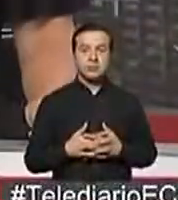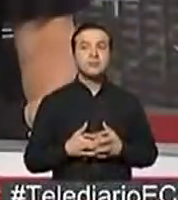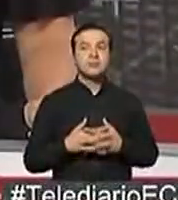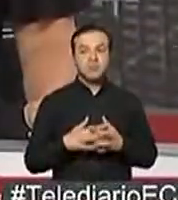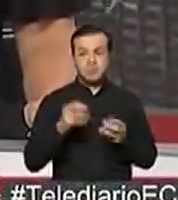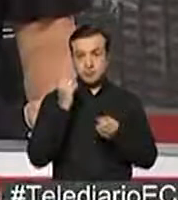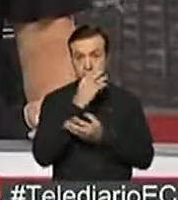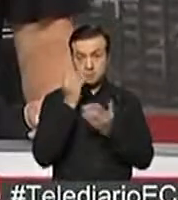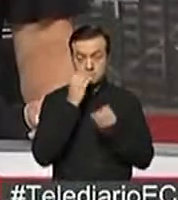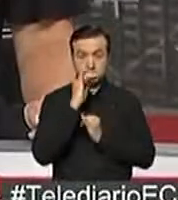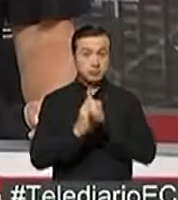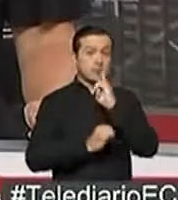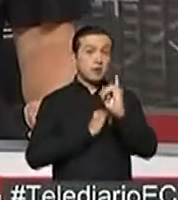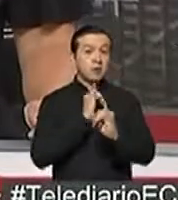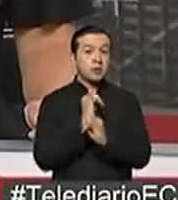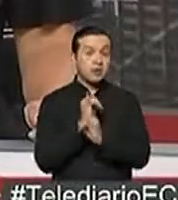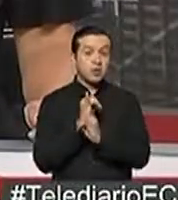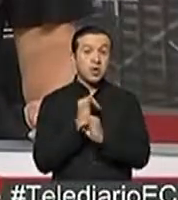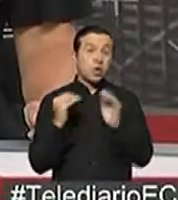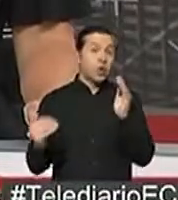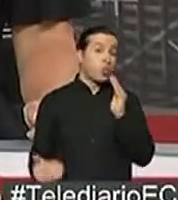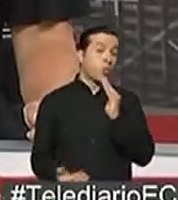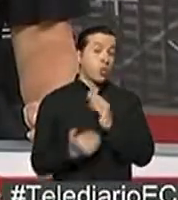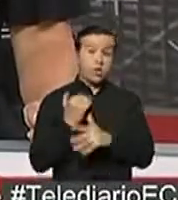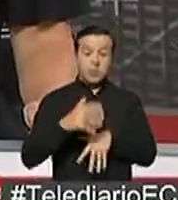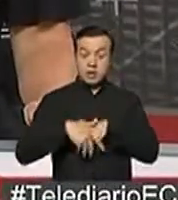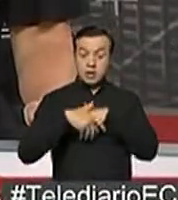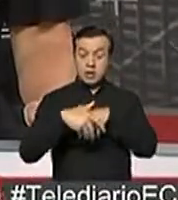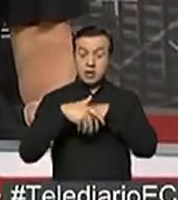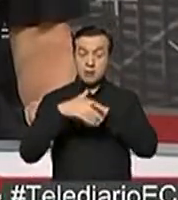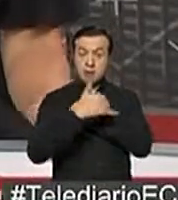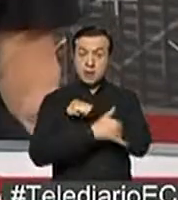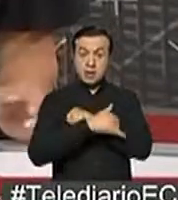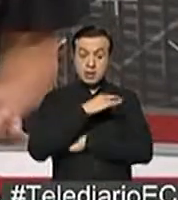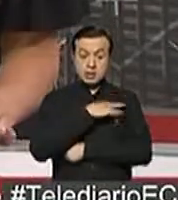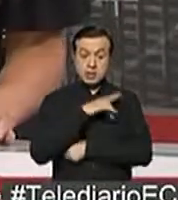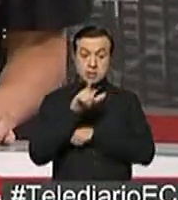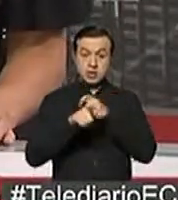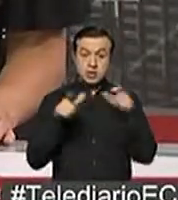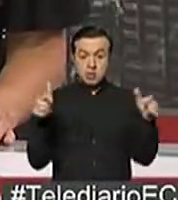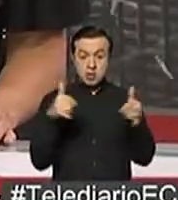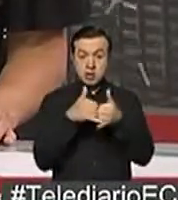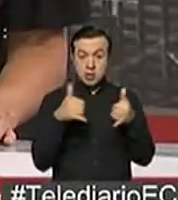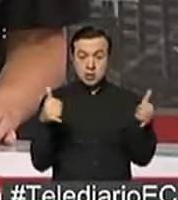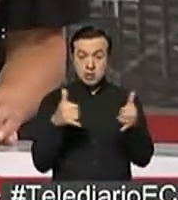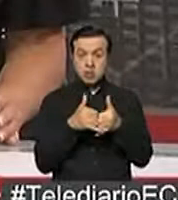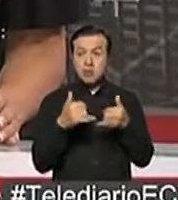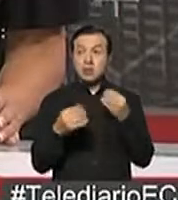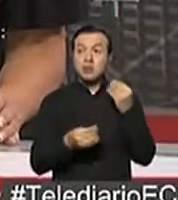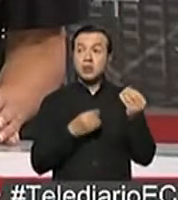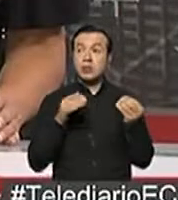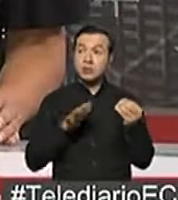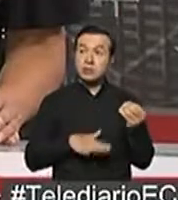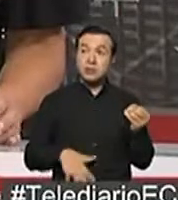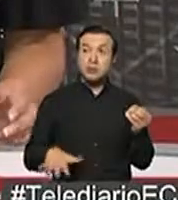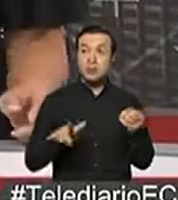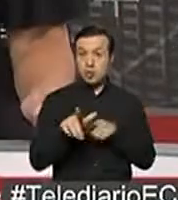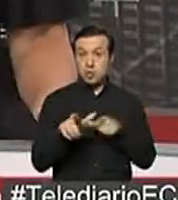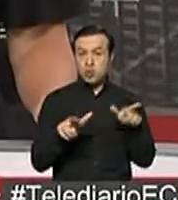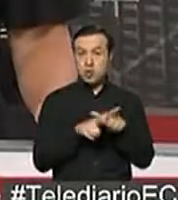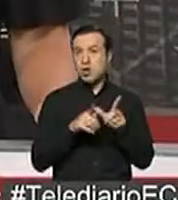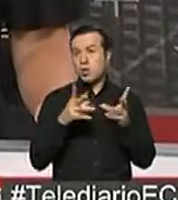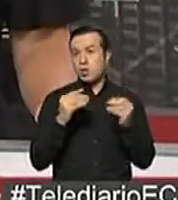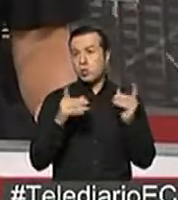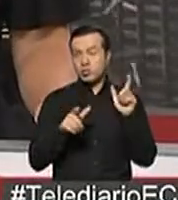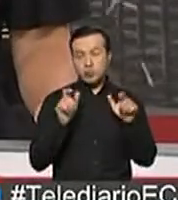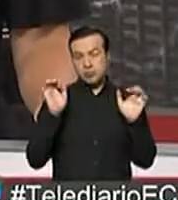Vamos con la información internacional. En una nueva jornada de protestas en Chile, propietarios de locales comerciales de la Plaza Italia, lugar donde se